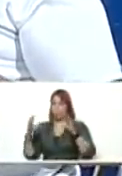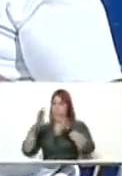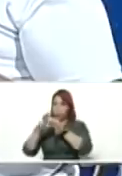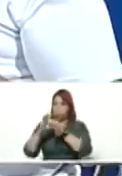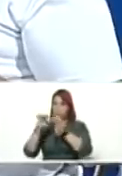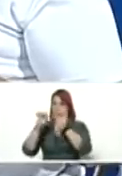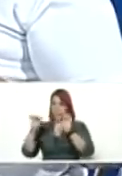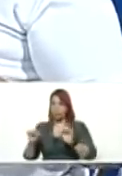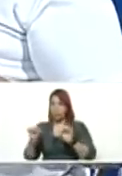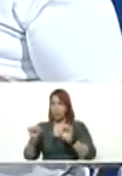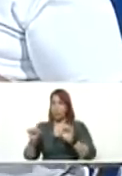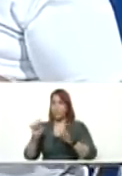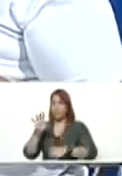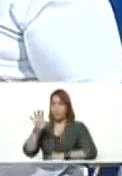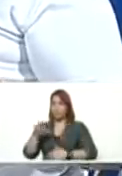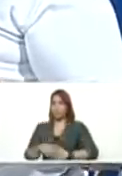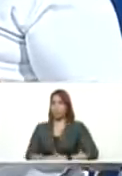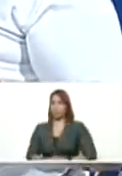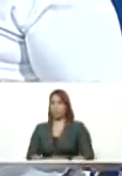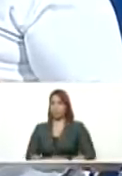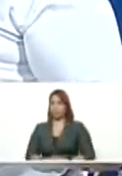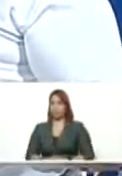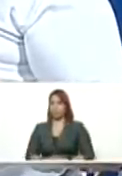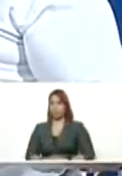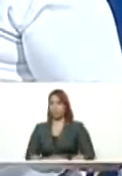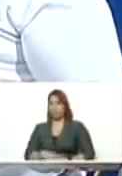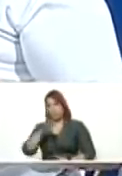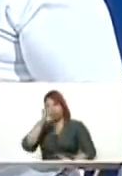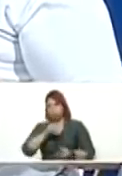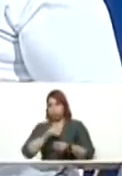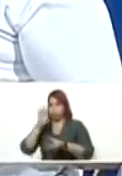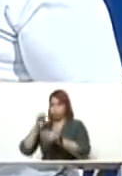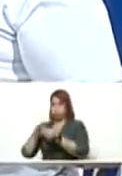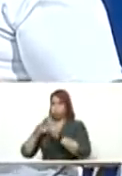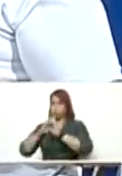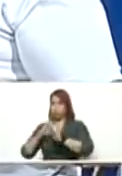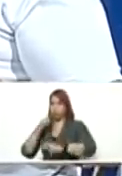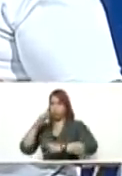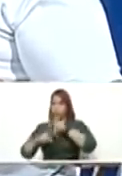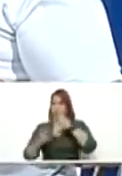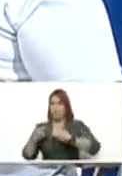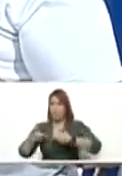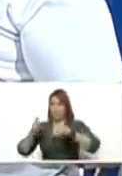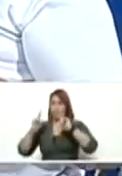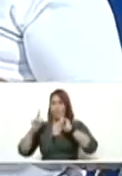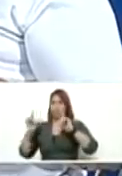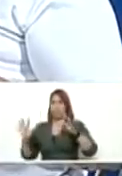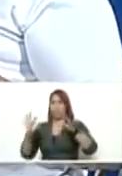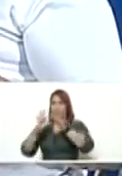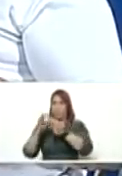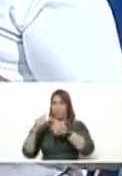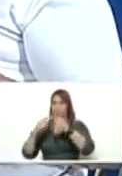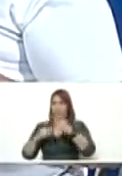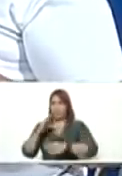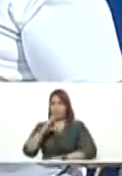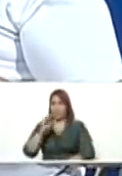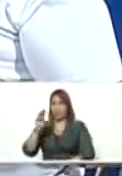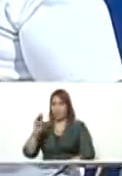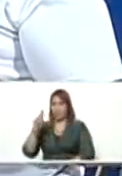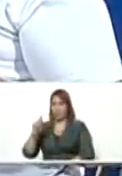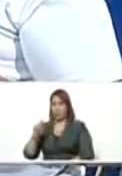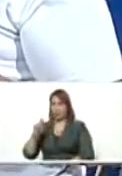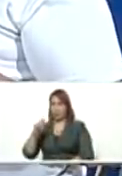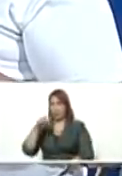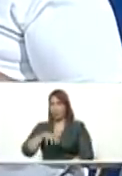sistema Patria, que procese los reportes de la producción y permita el enlace de los distintos CPT en una región o un